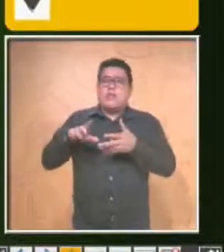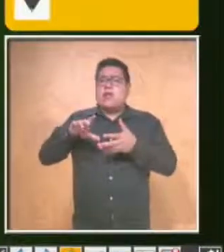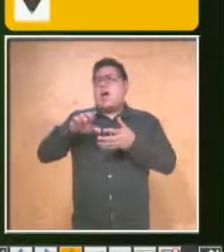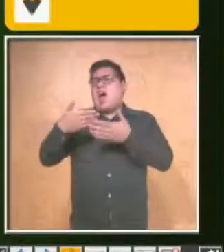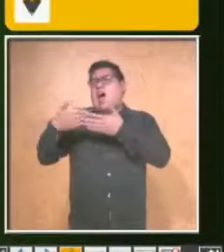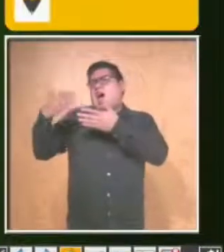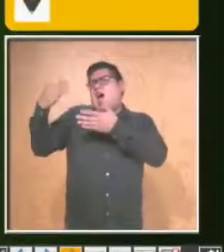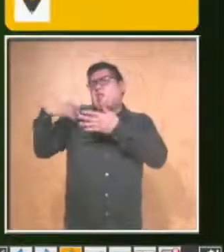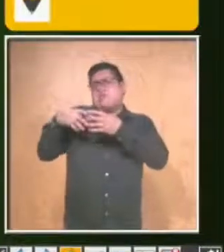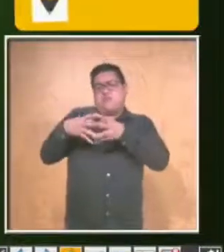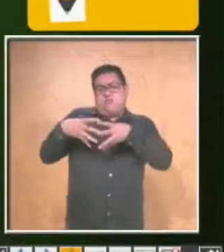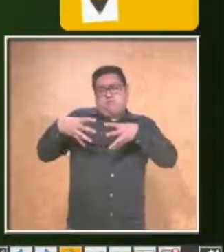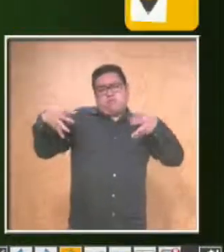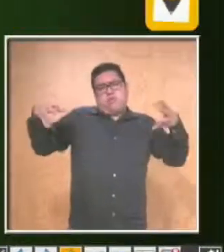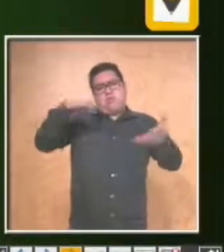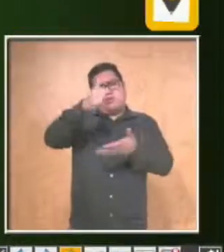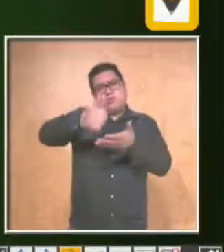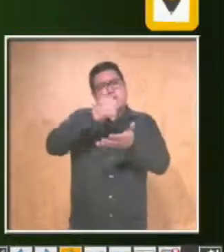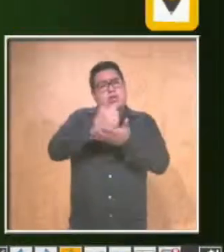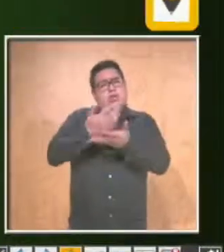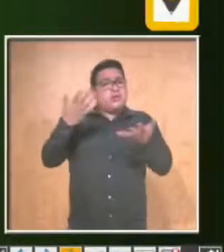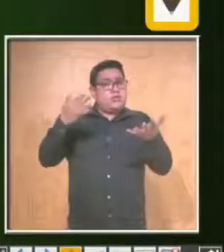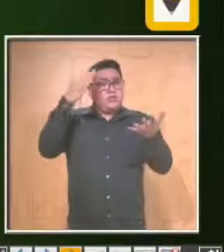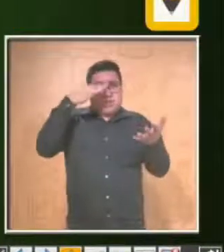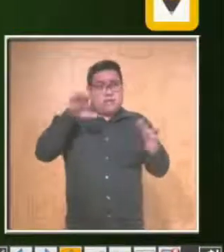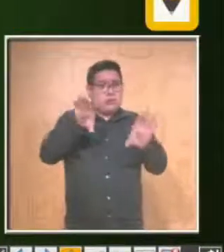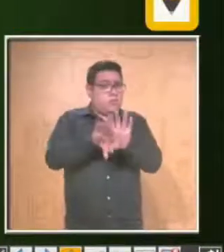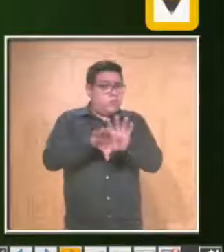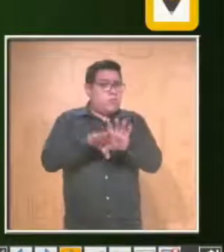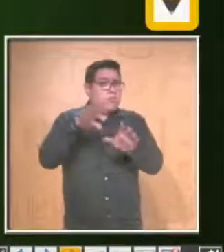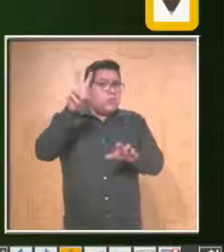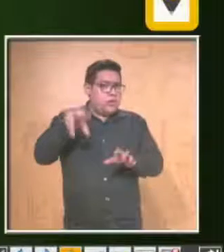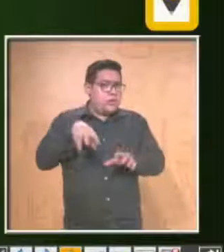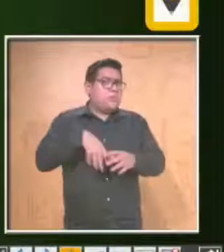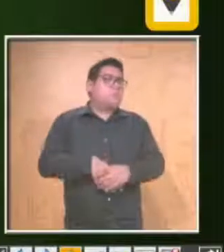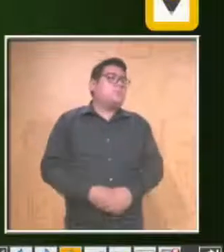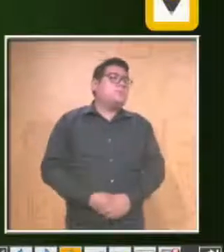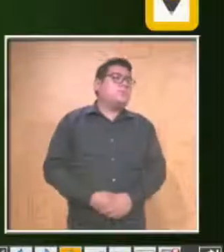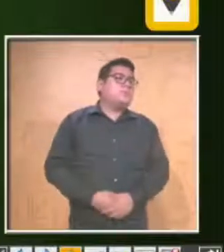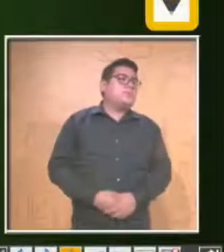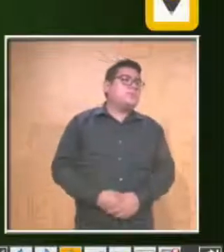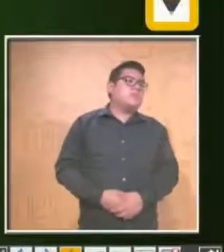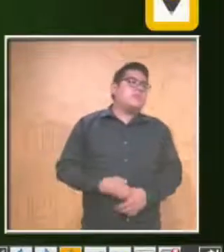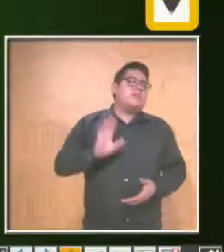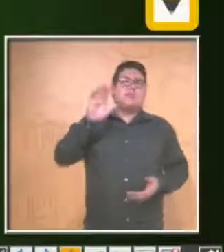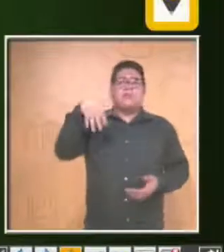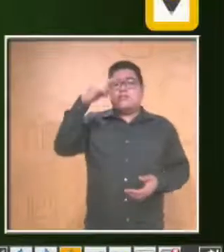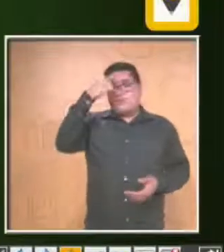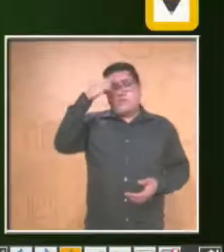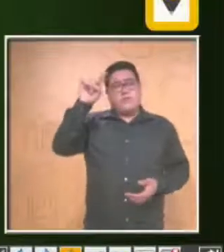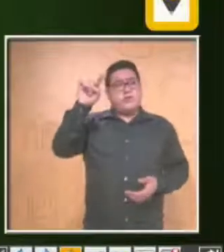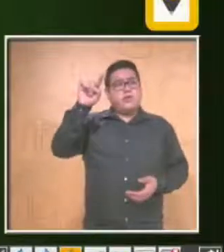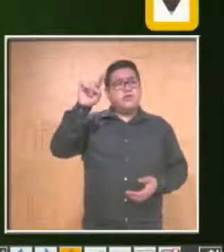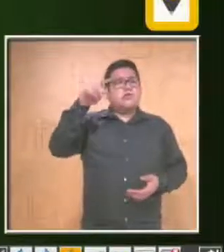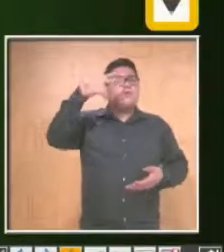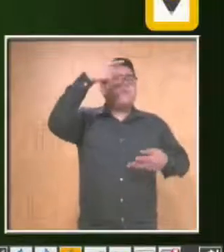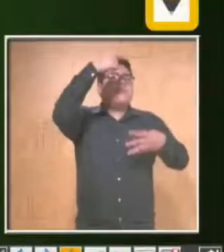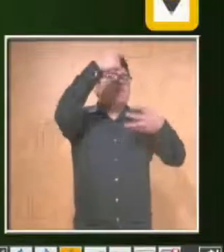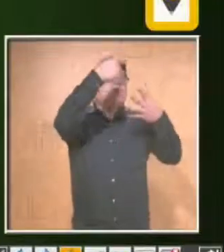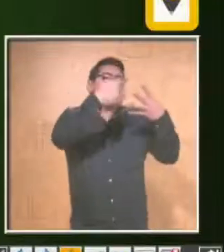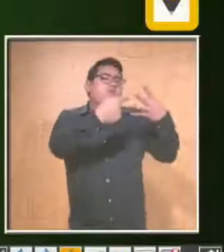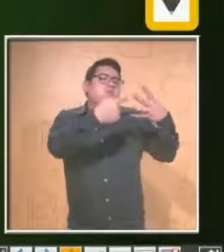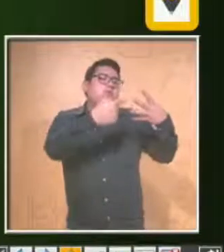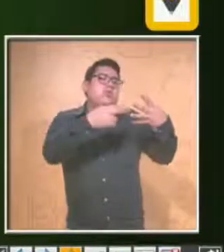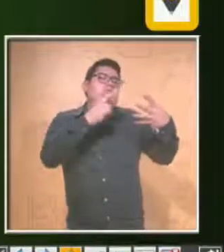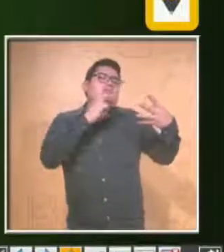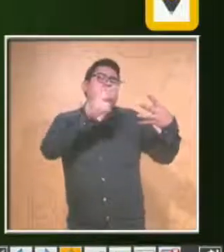ciudades? Ya tienes la respuesta, ¿verdad? No hace falta contestarla, es un reactivo de selección, es un reactivo rapidito para